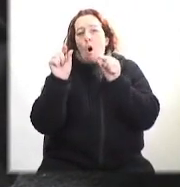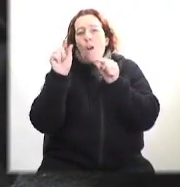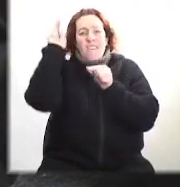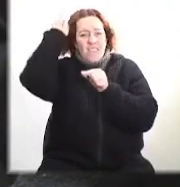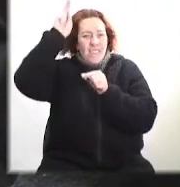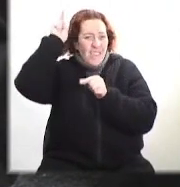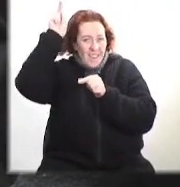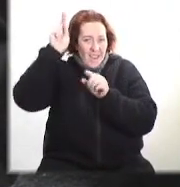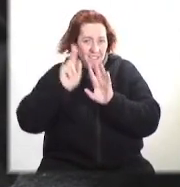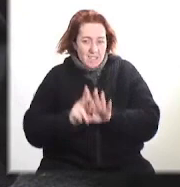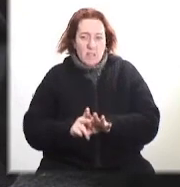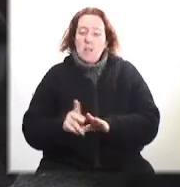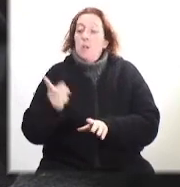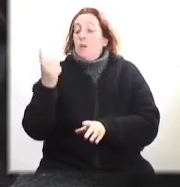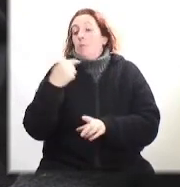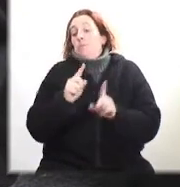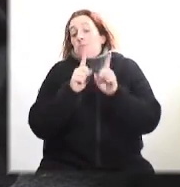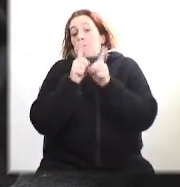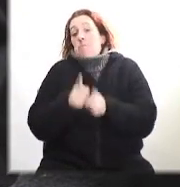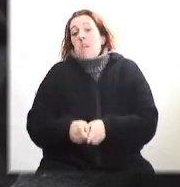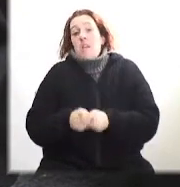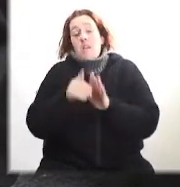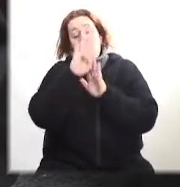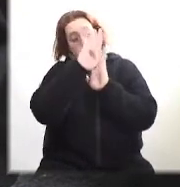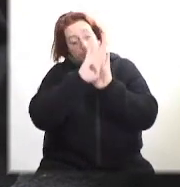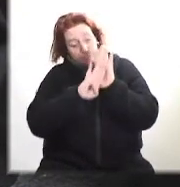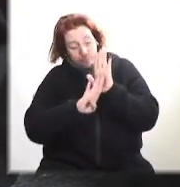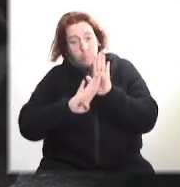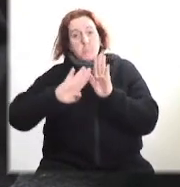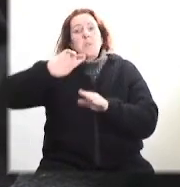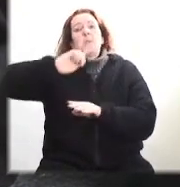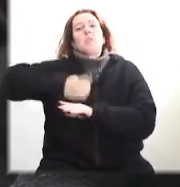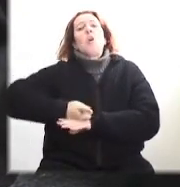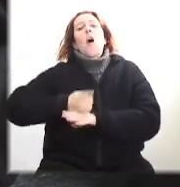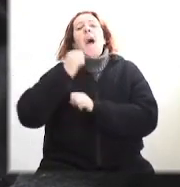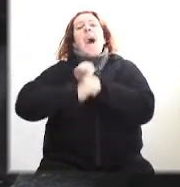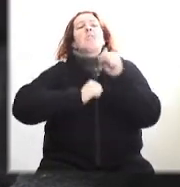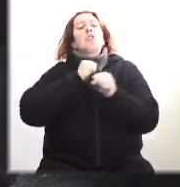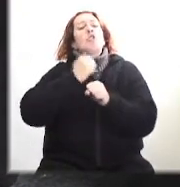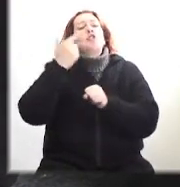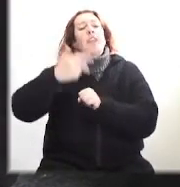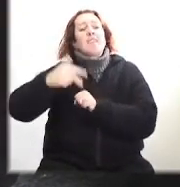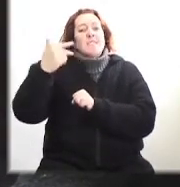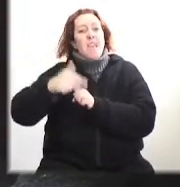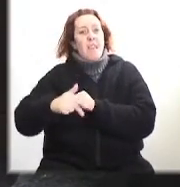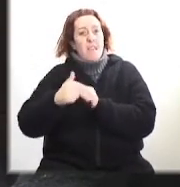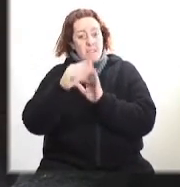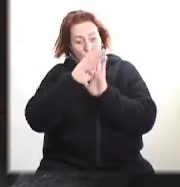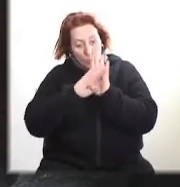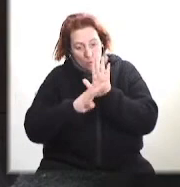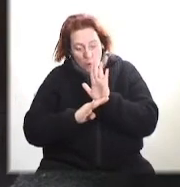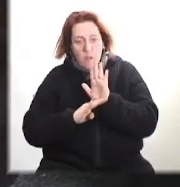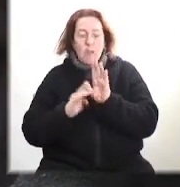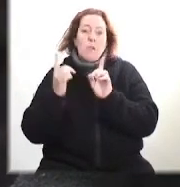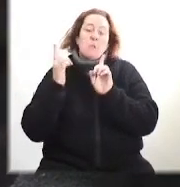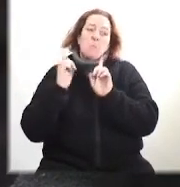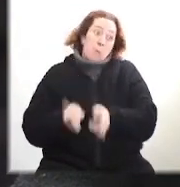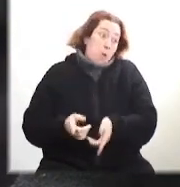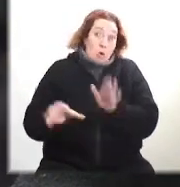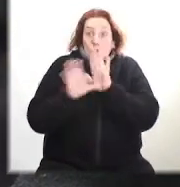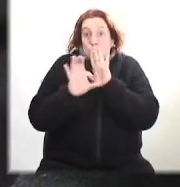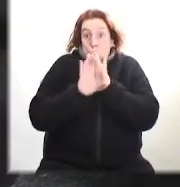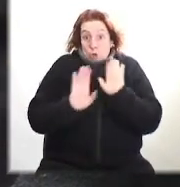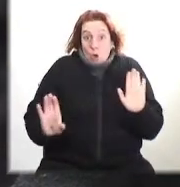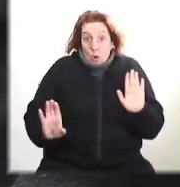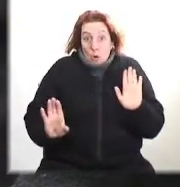Podríamos referirnos a las instrucciones del año 13, a nuestra Constitución Nacional. Quizás no hay